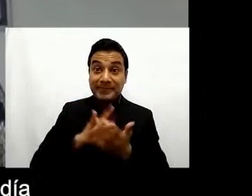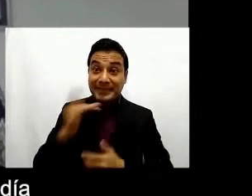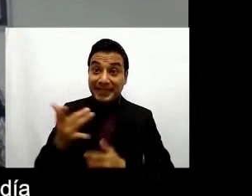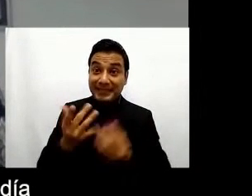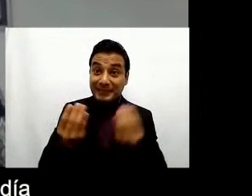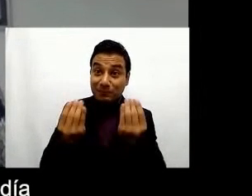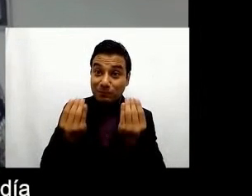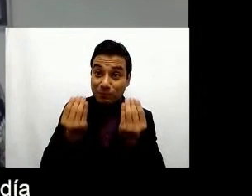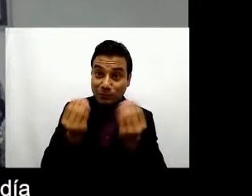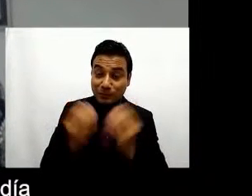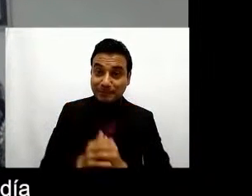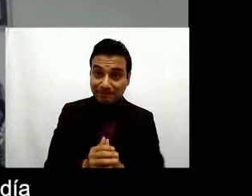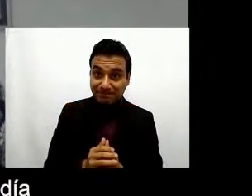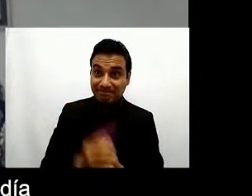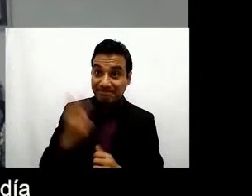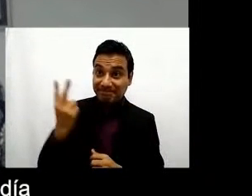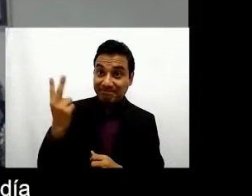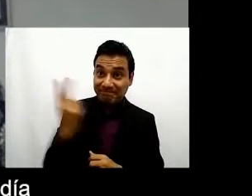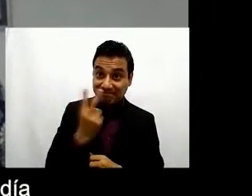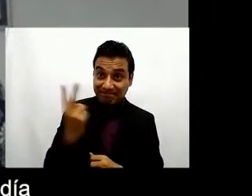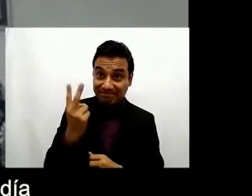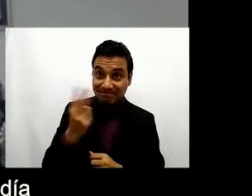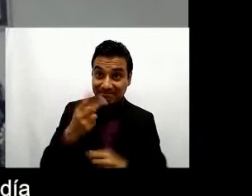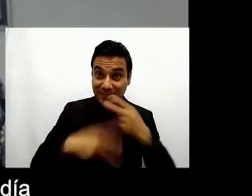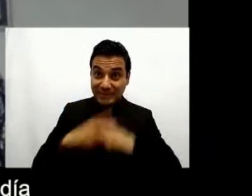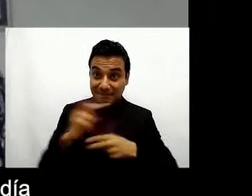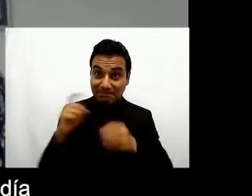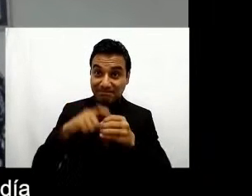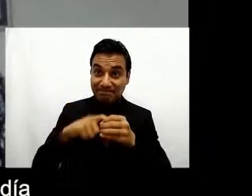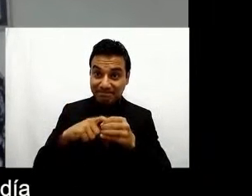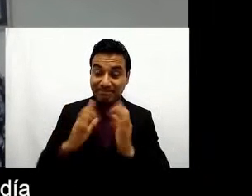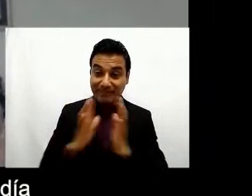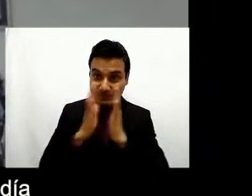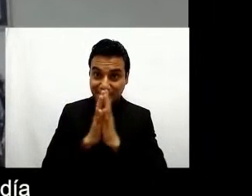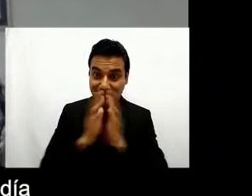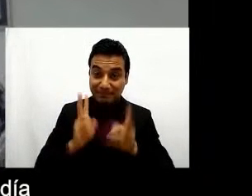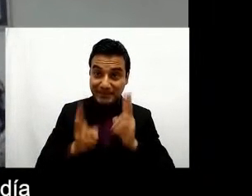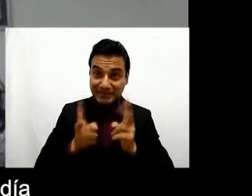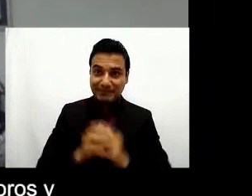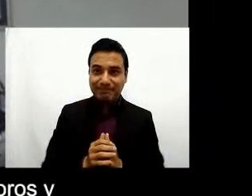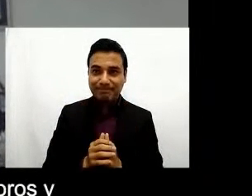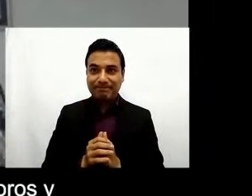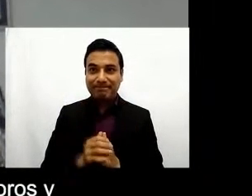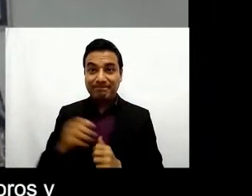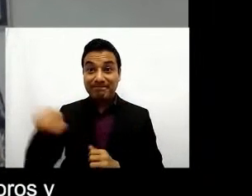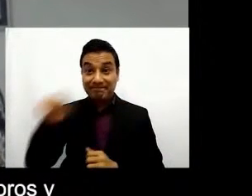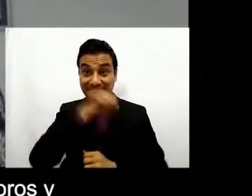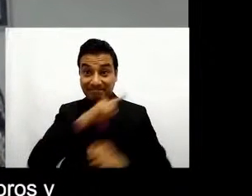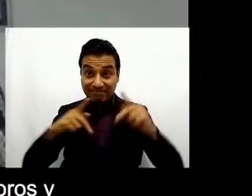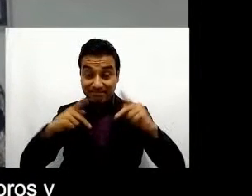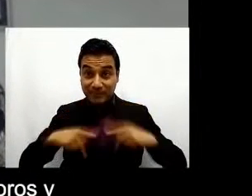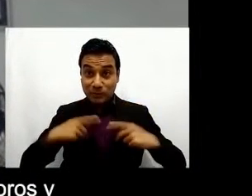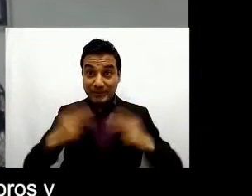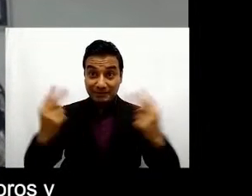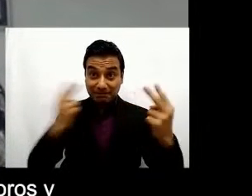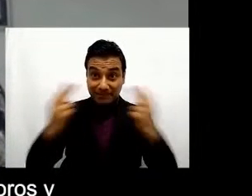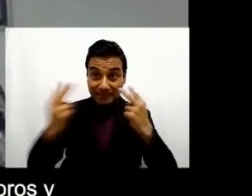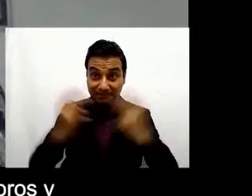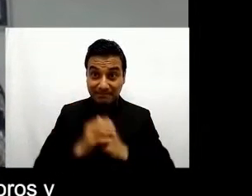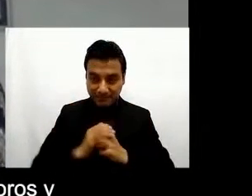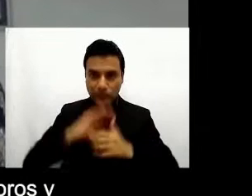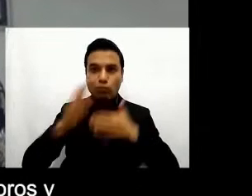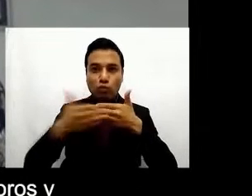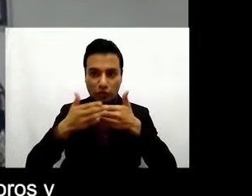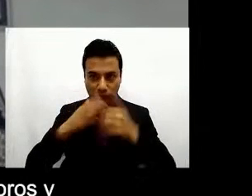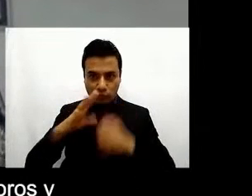que hayan aceptado la invitación de unirse el día de hoy. Los invito a todas y a todos los que nos estén escuchando a seguir el resto de las foros